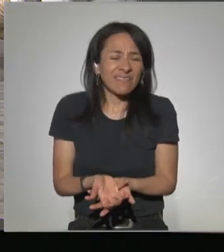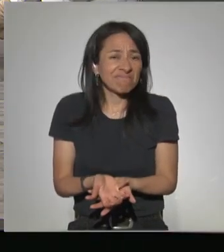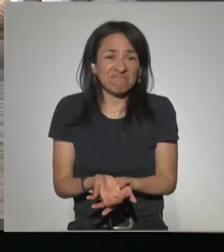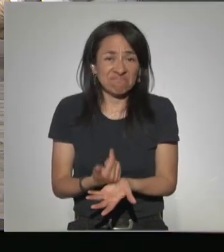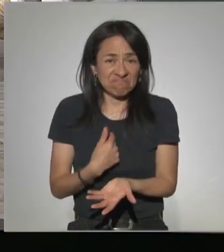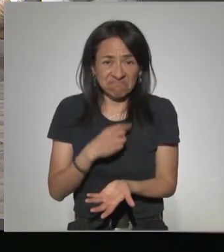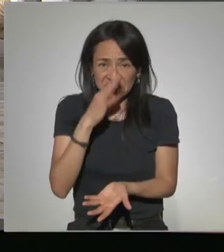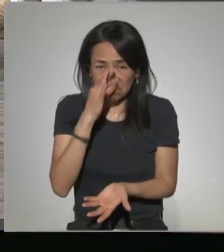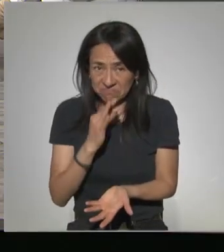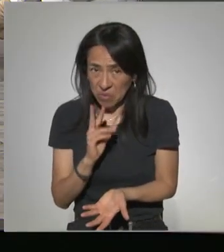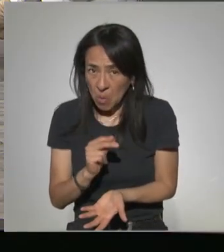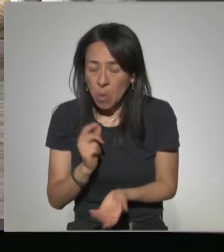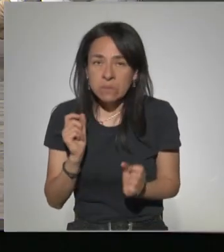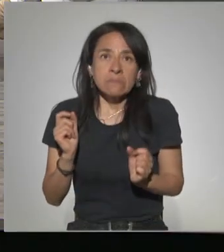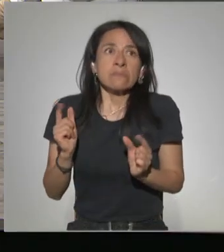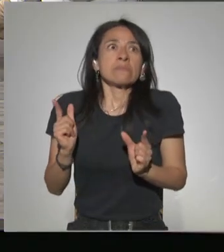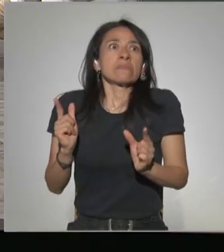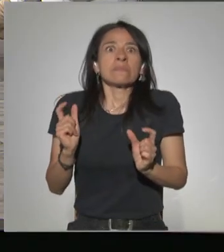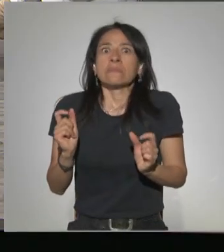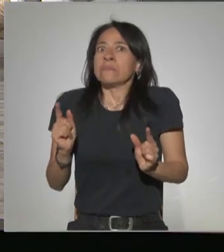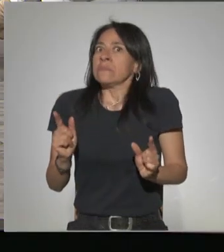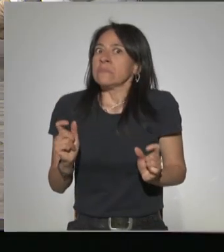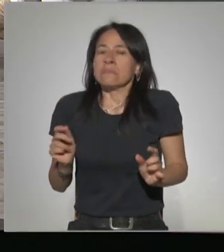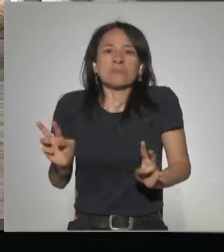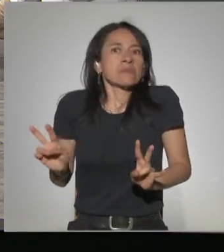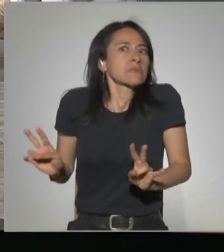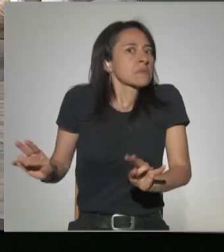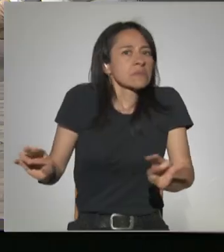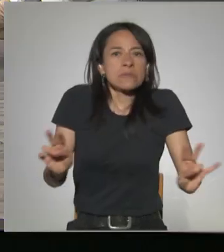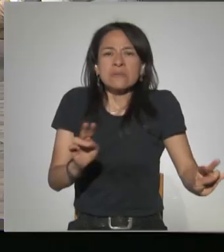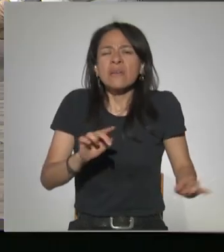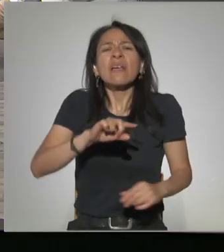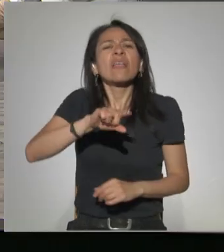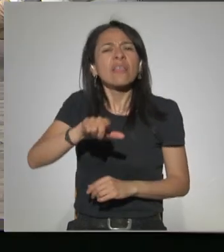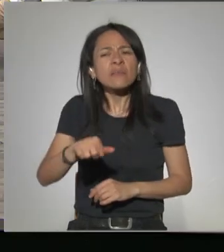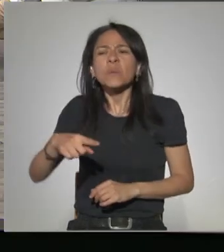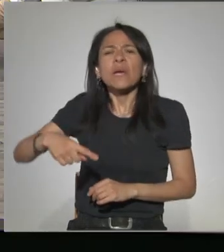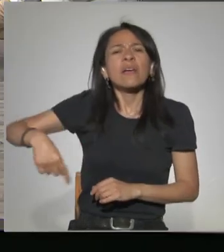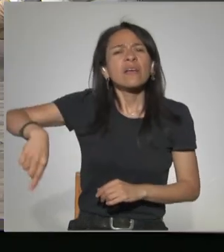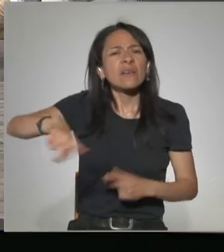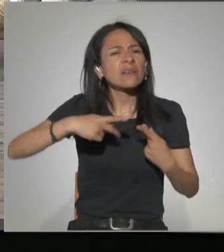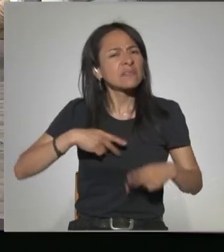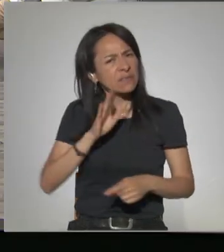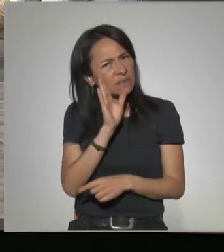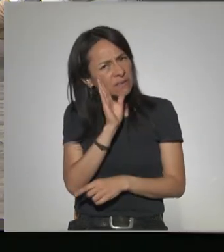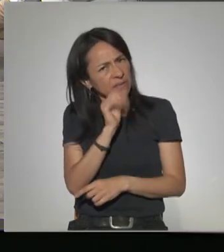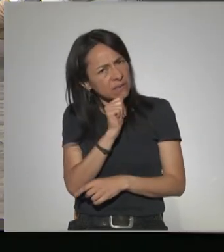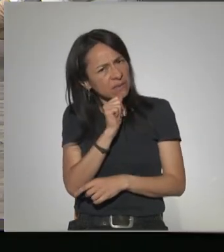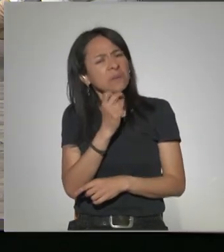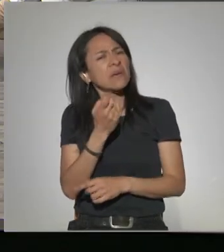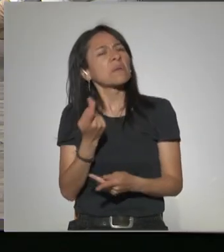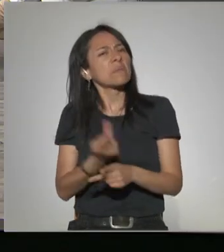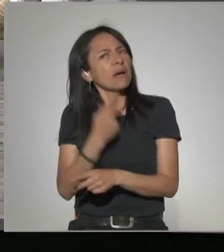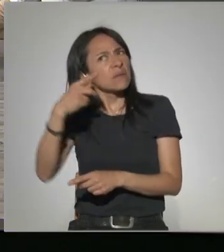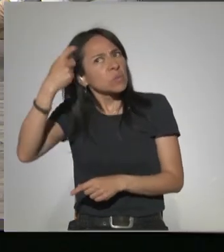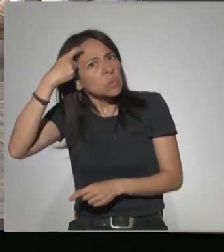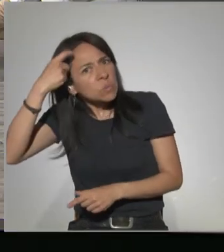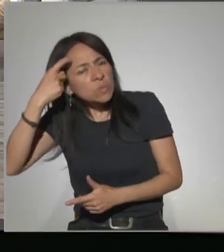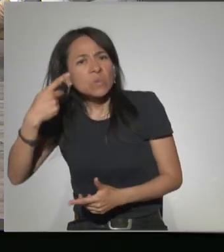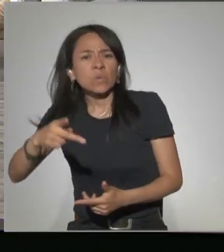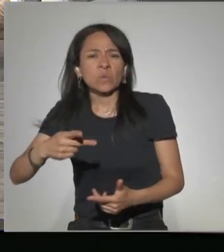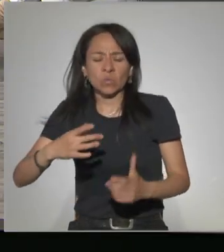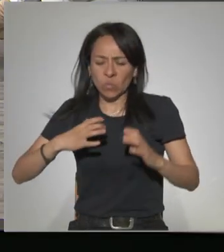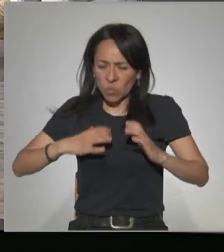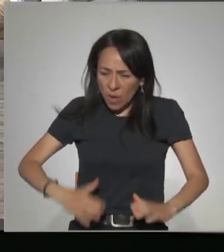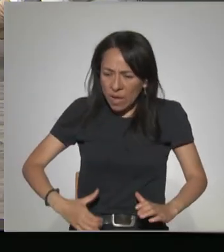o de despierta todo el tiempo? ¿Qué pasa eventualmente con la mente de esas personas? ¿Qué pasa con la salud física, la salud